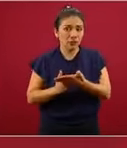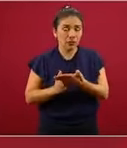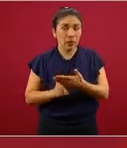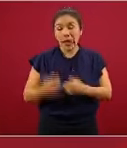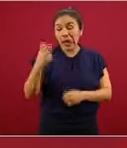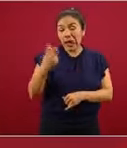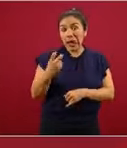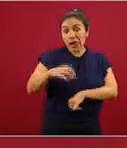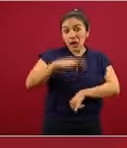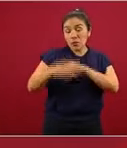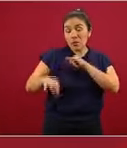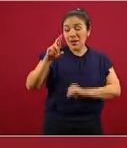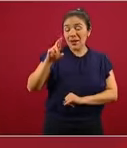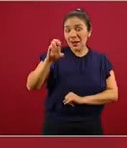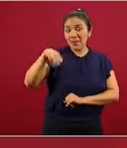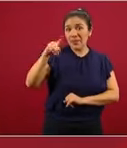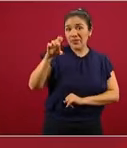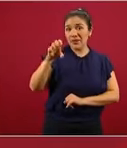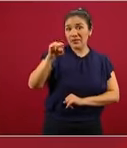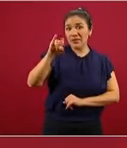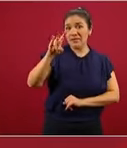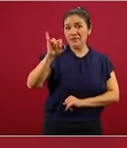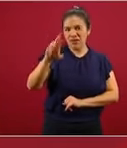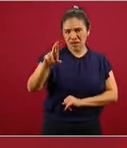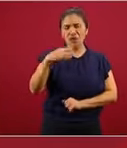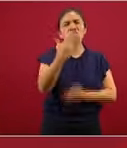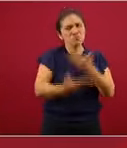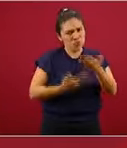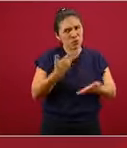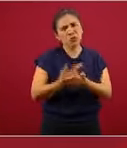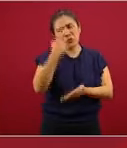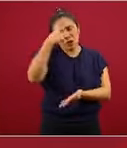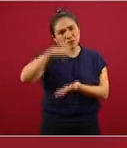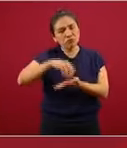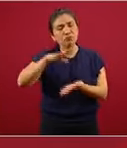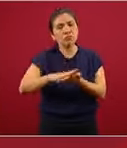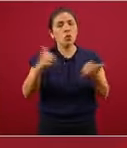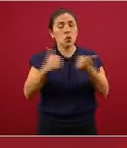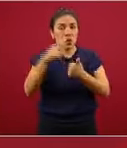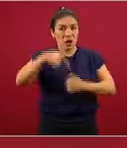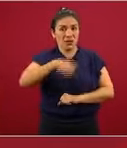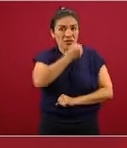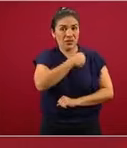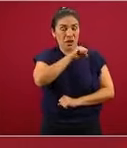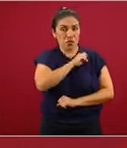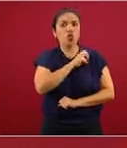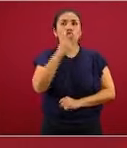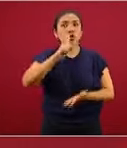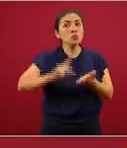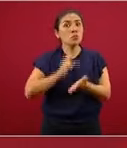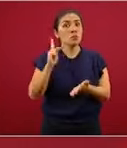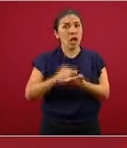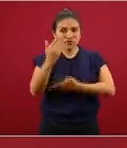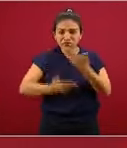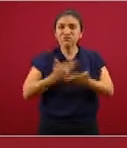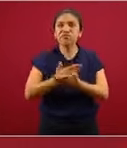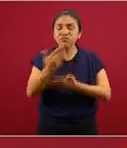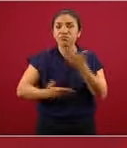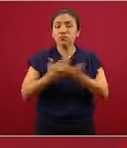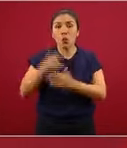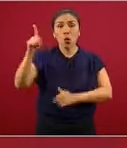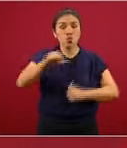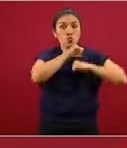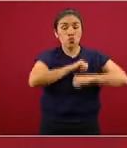Este último, Remdesivir, ha sido propuesto para registro sanitario en México en 2 ocasiones y